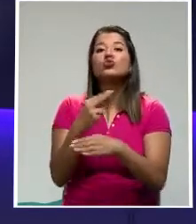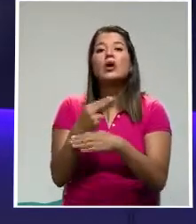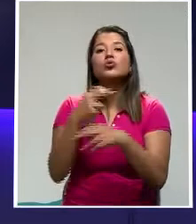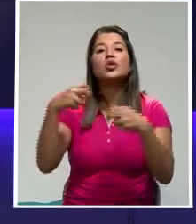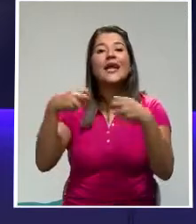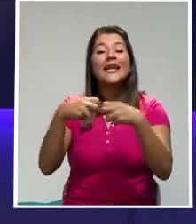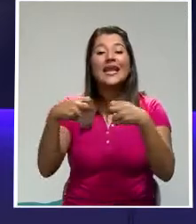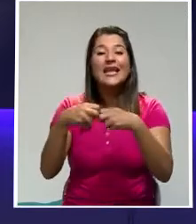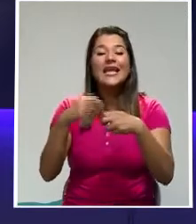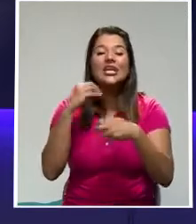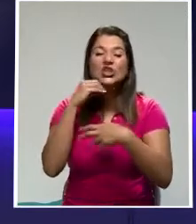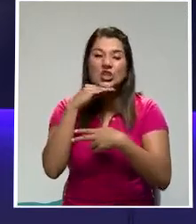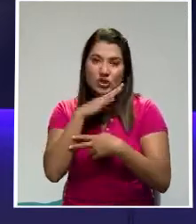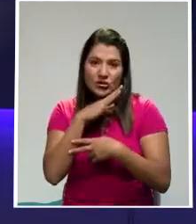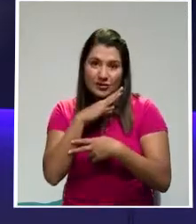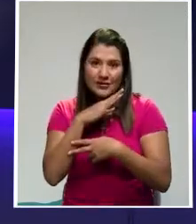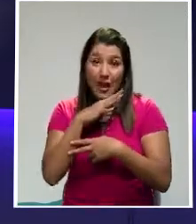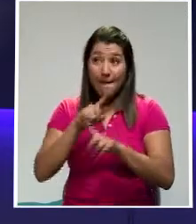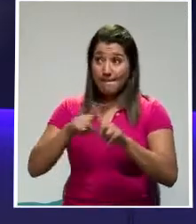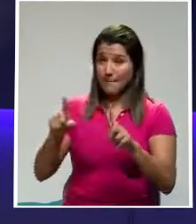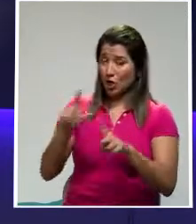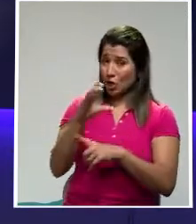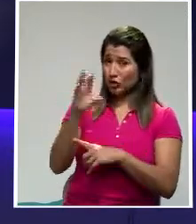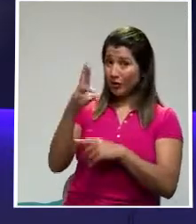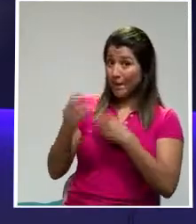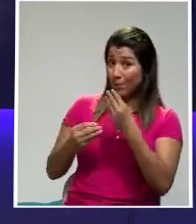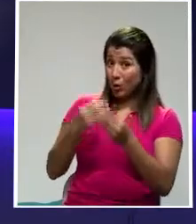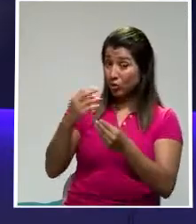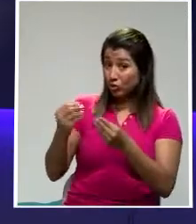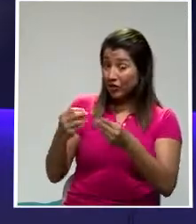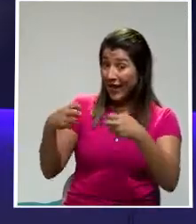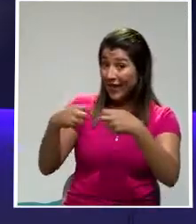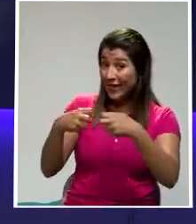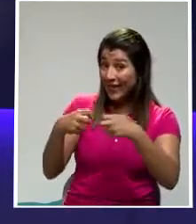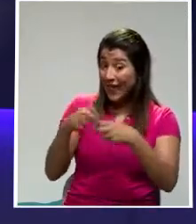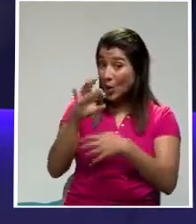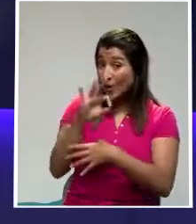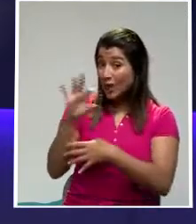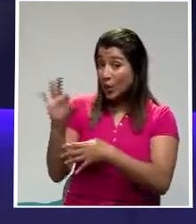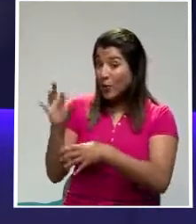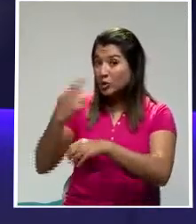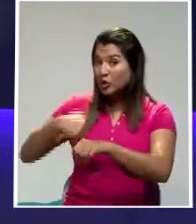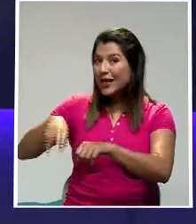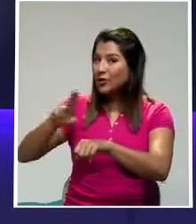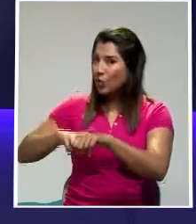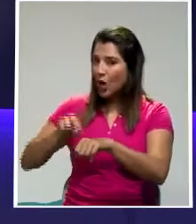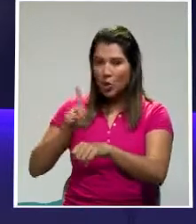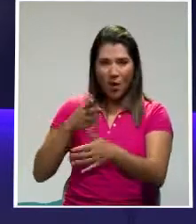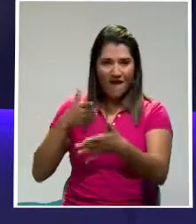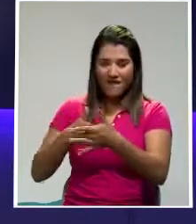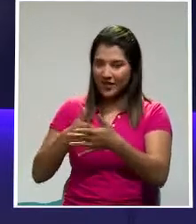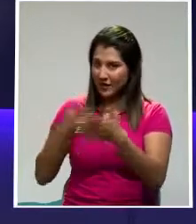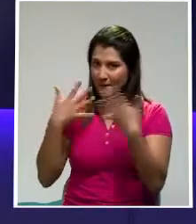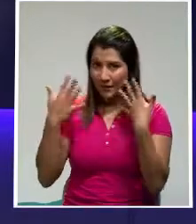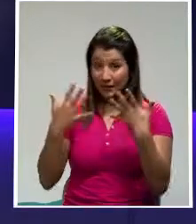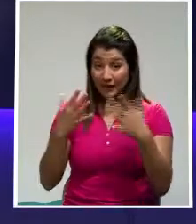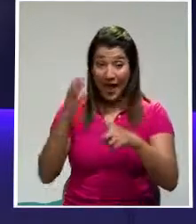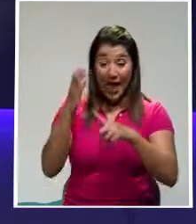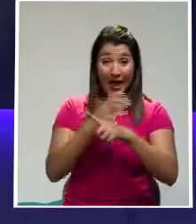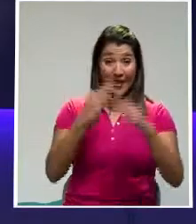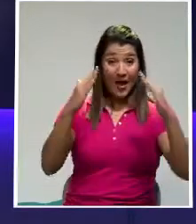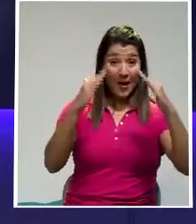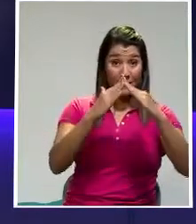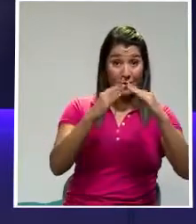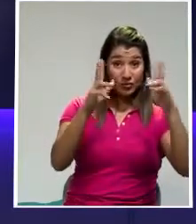tiene una matriz eléctrica 99% renovable. Entonces cada panel que se cuelga en un techo